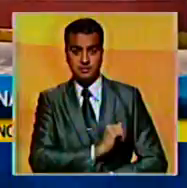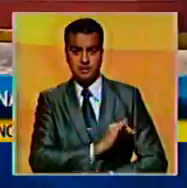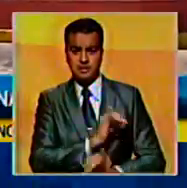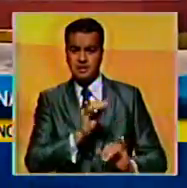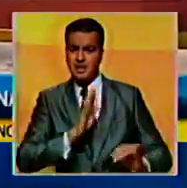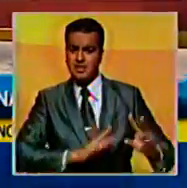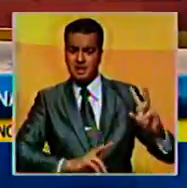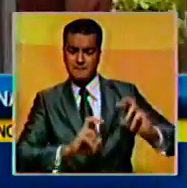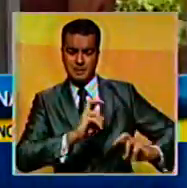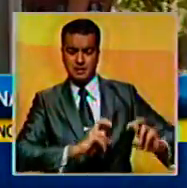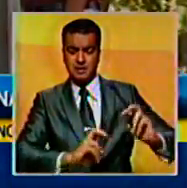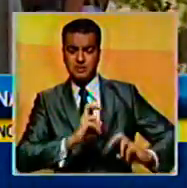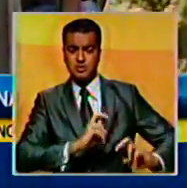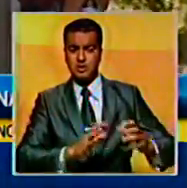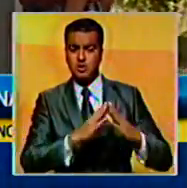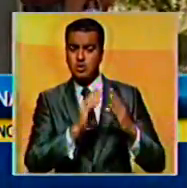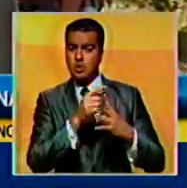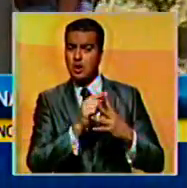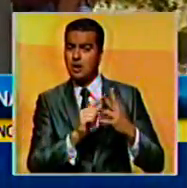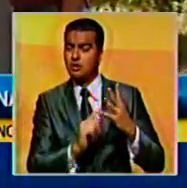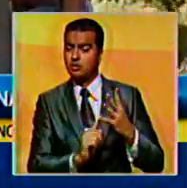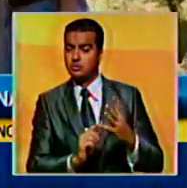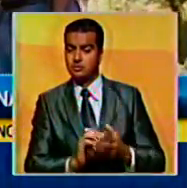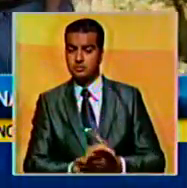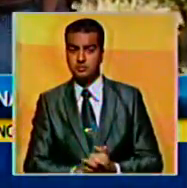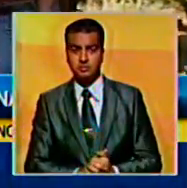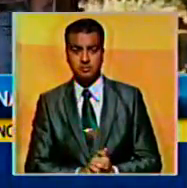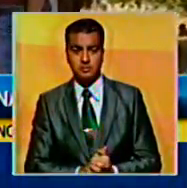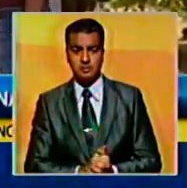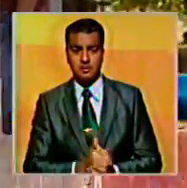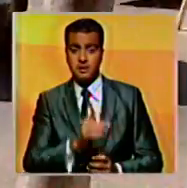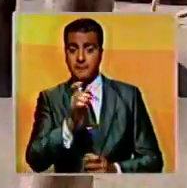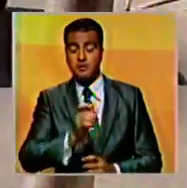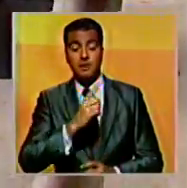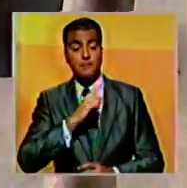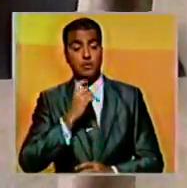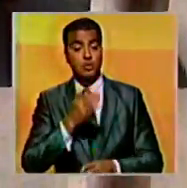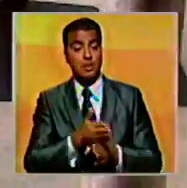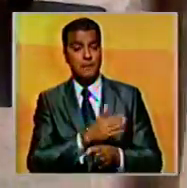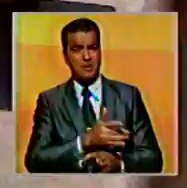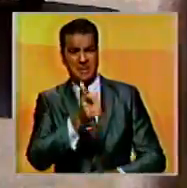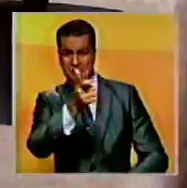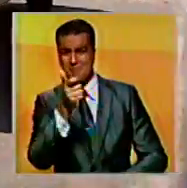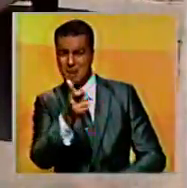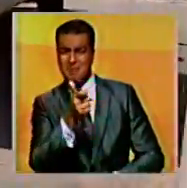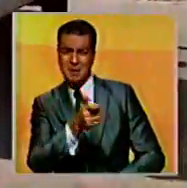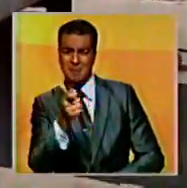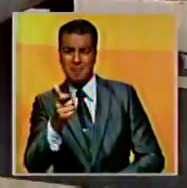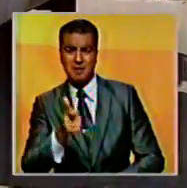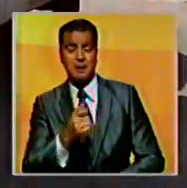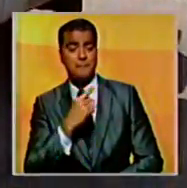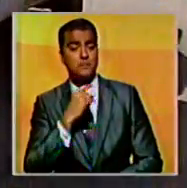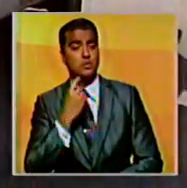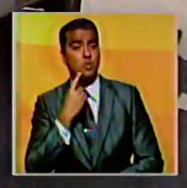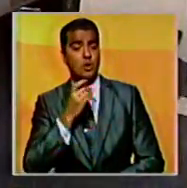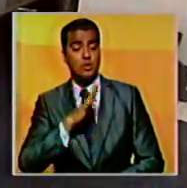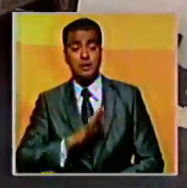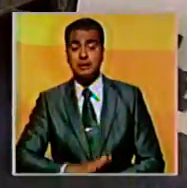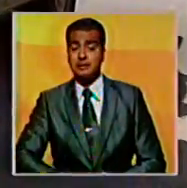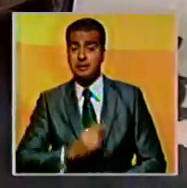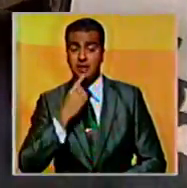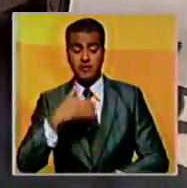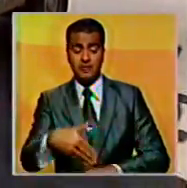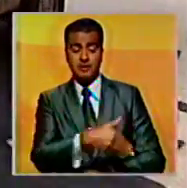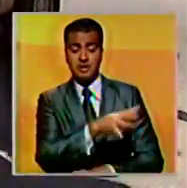encuentran realizando las experticias del caso la víctima falleció tras recibir varios impactos de bala cuando se encontraba en la